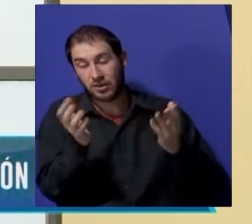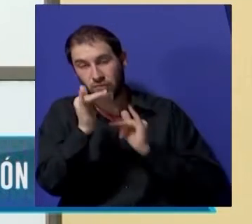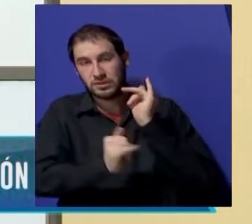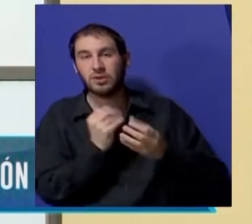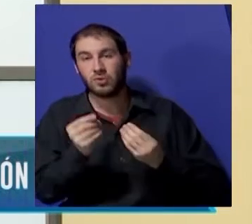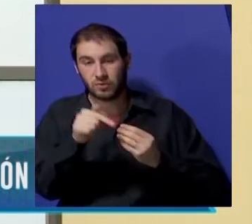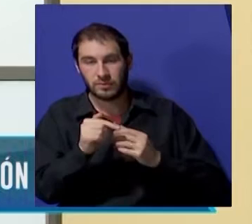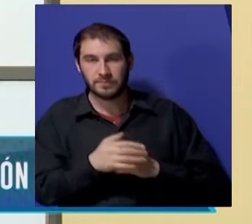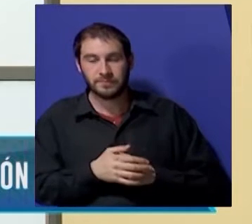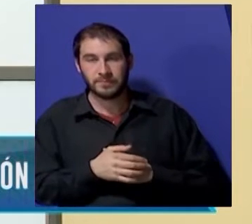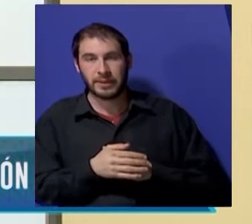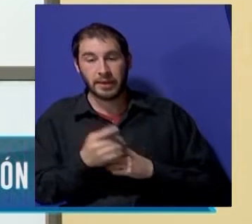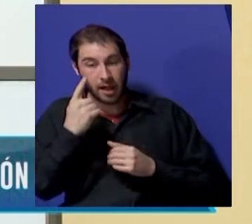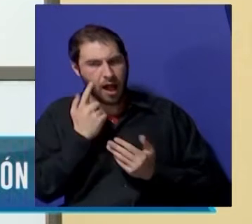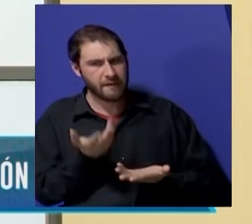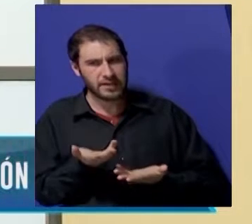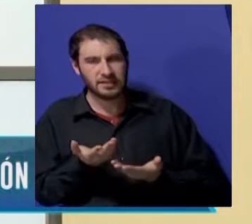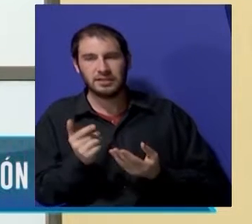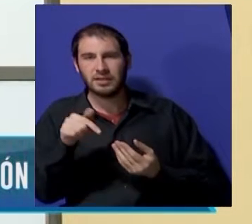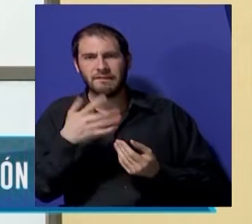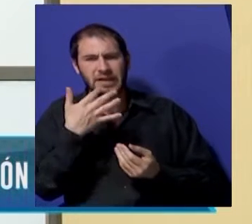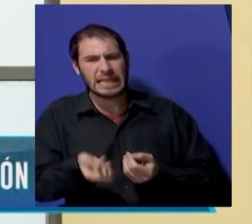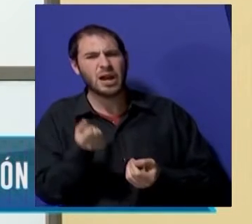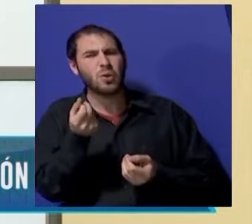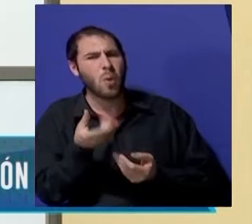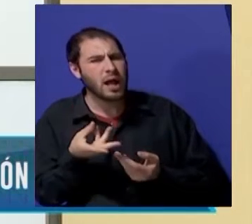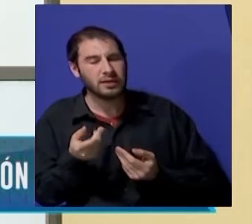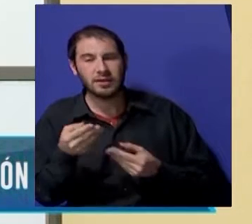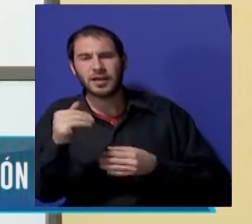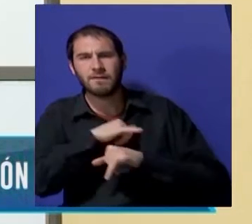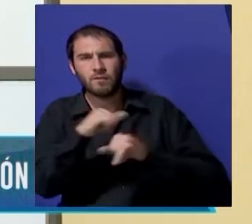hacen los medios, para ver cuánto de verdad tienen, qué manejo de